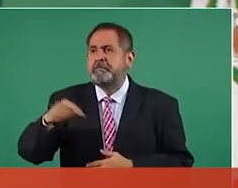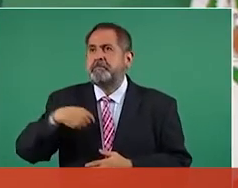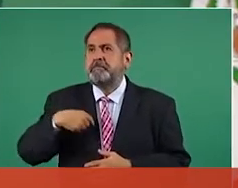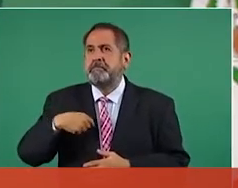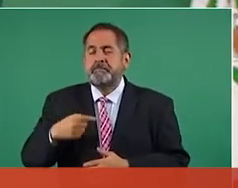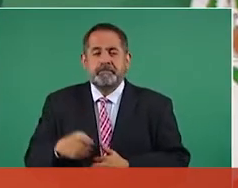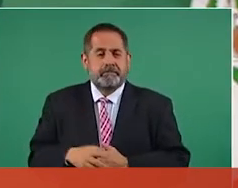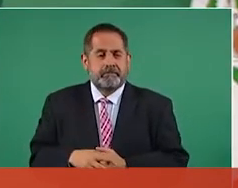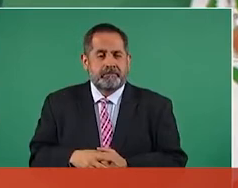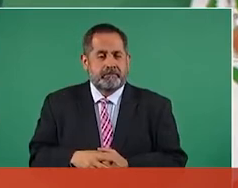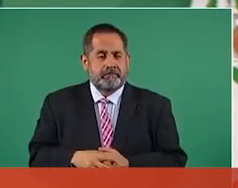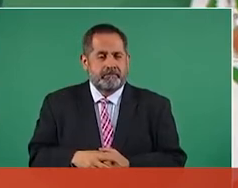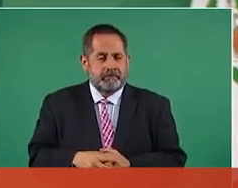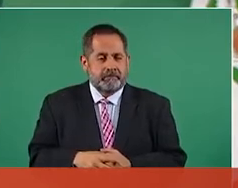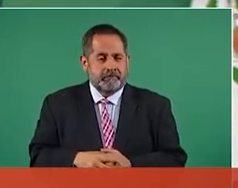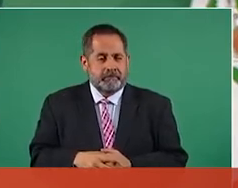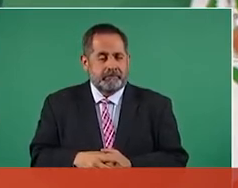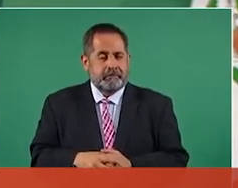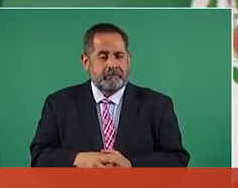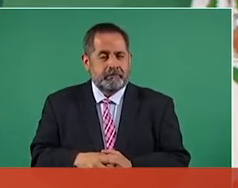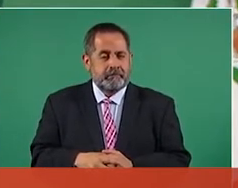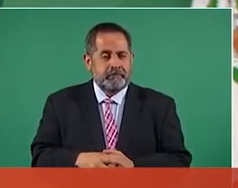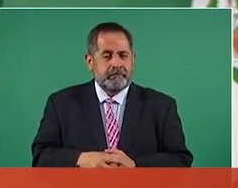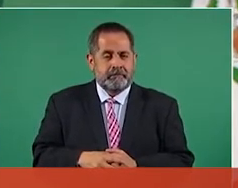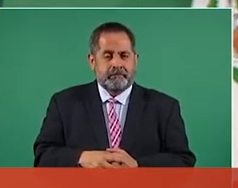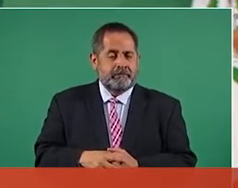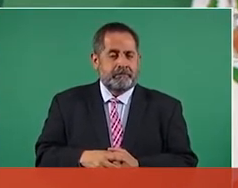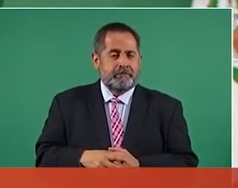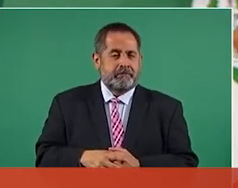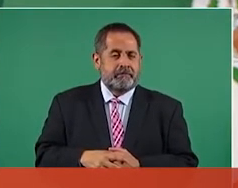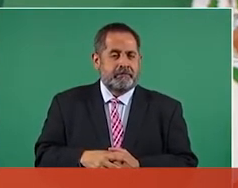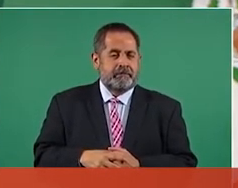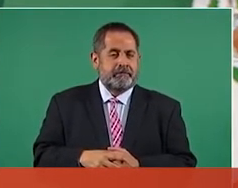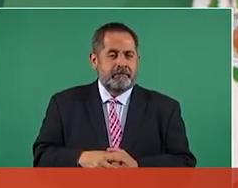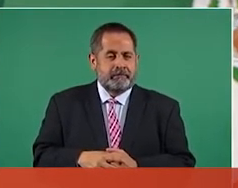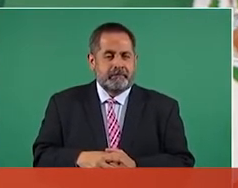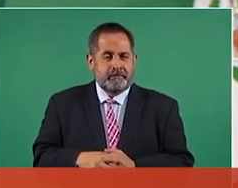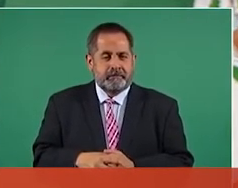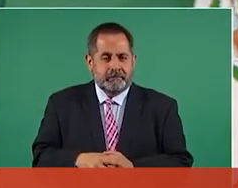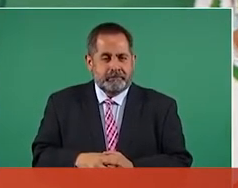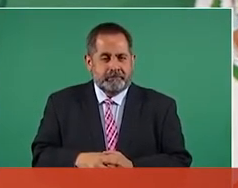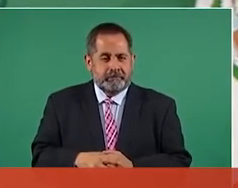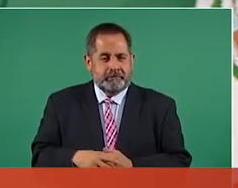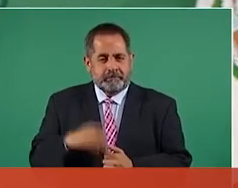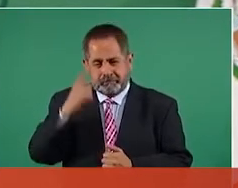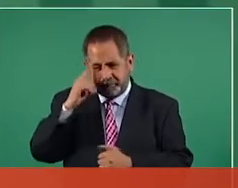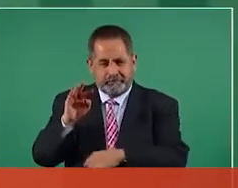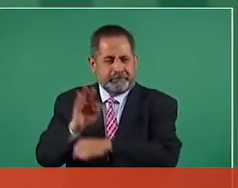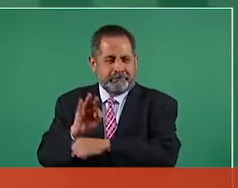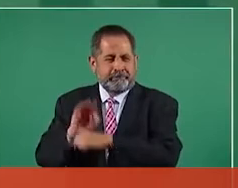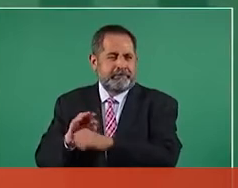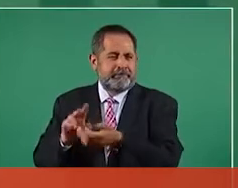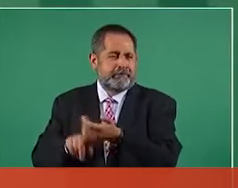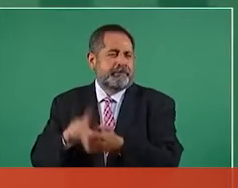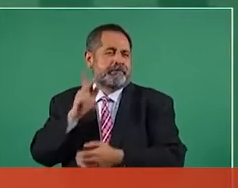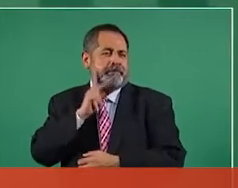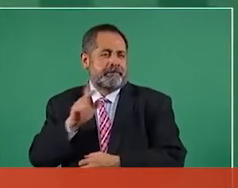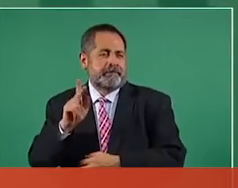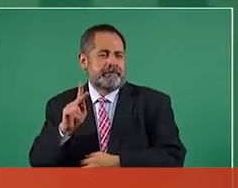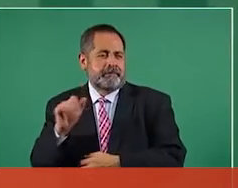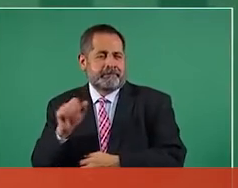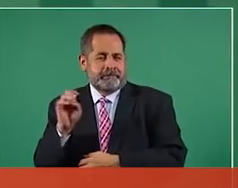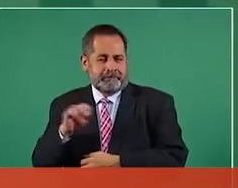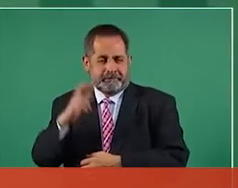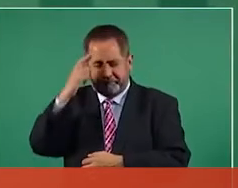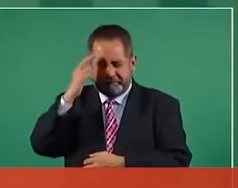por la defensa del petróleo,